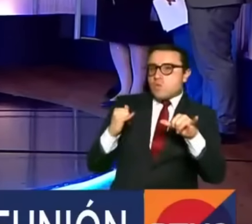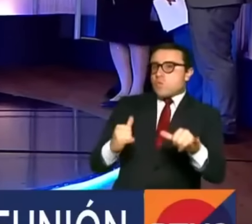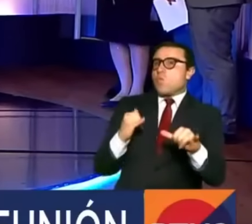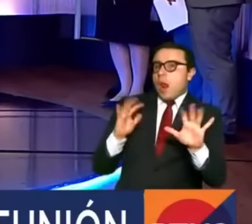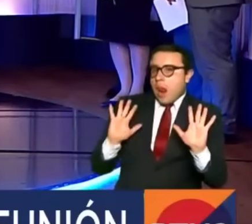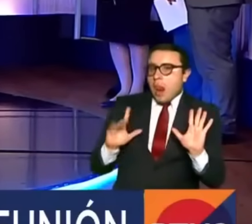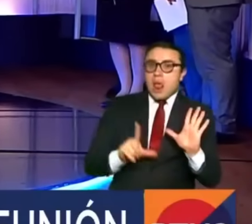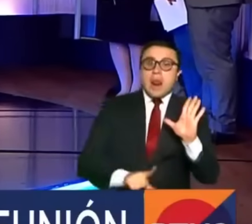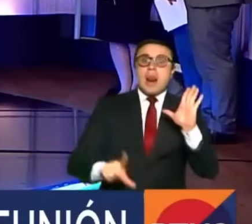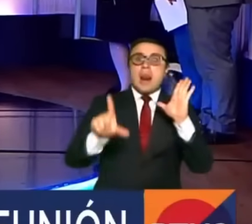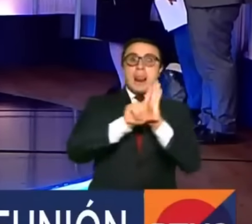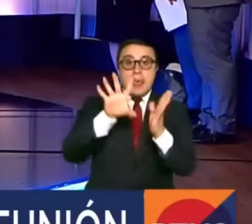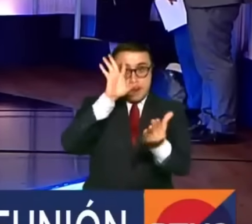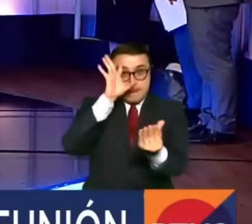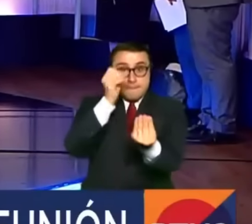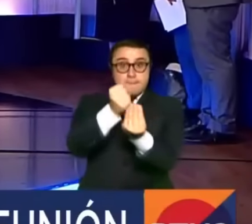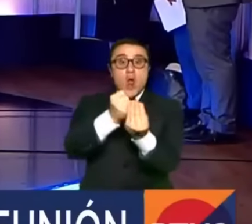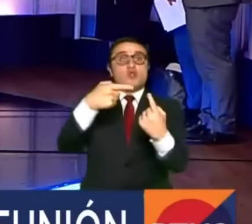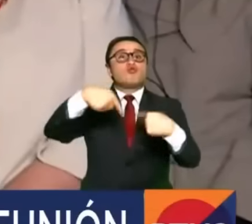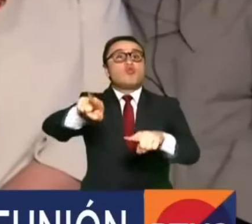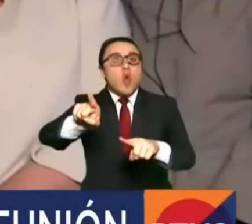ley del paramilitarismo.